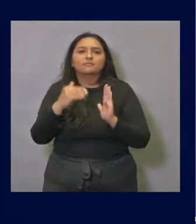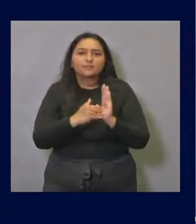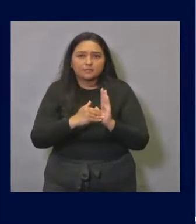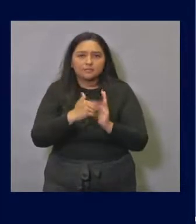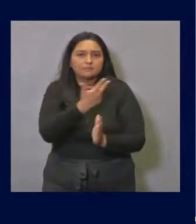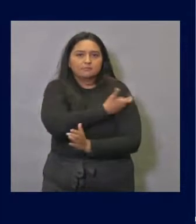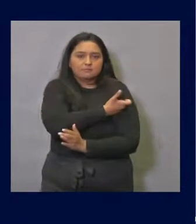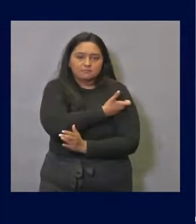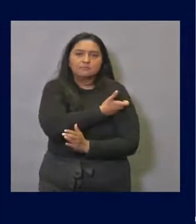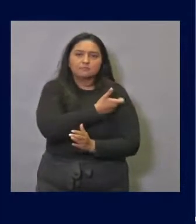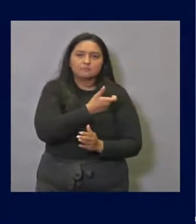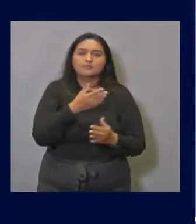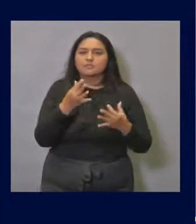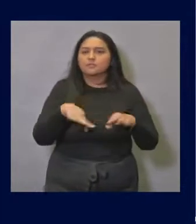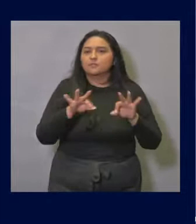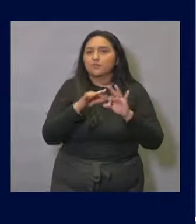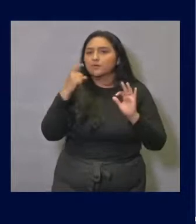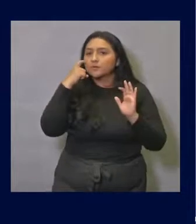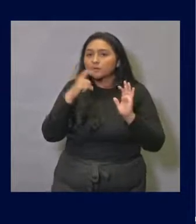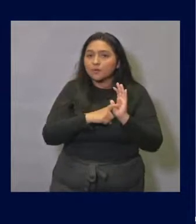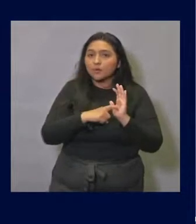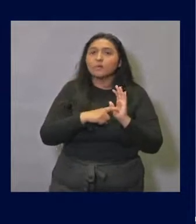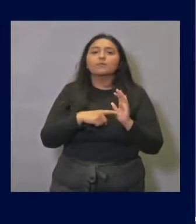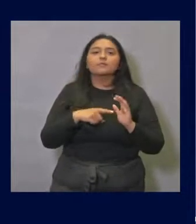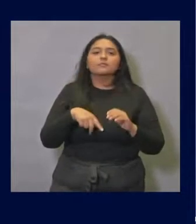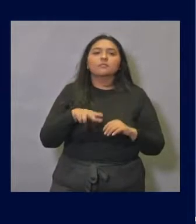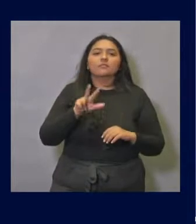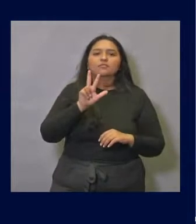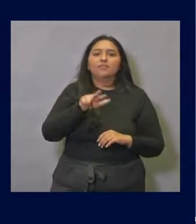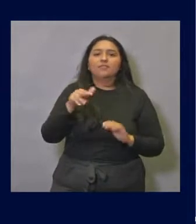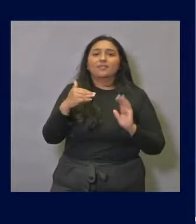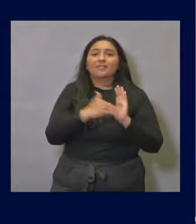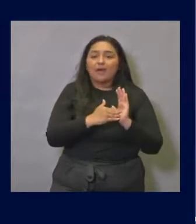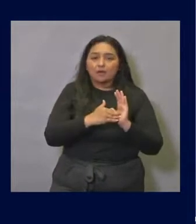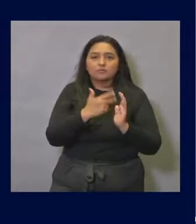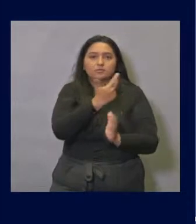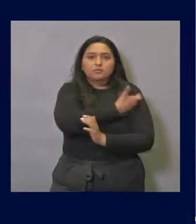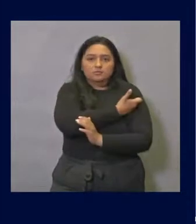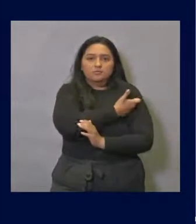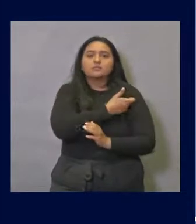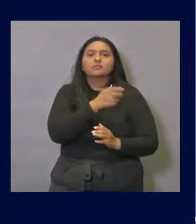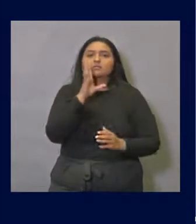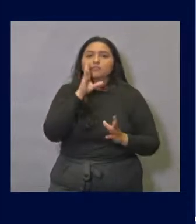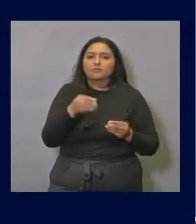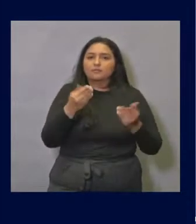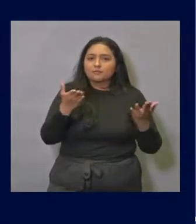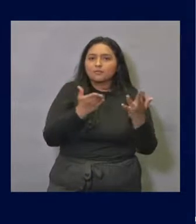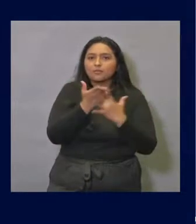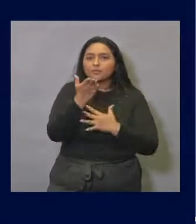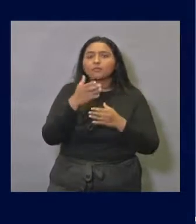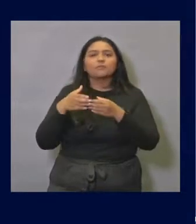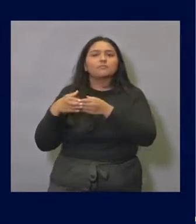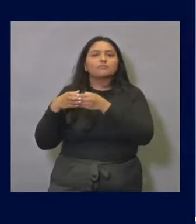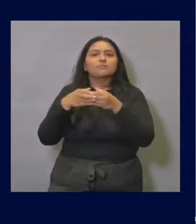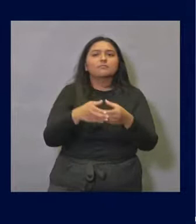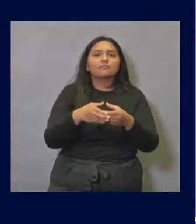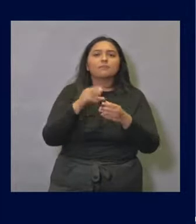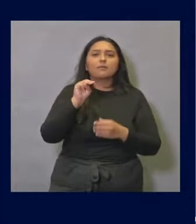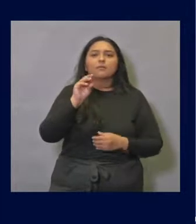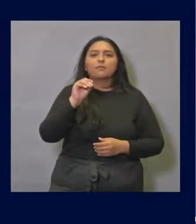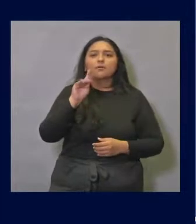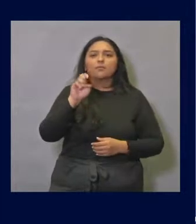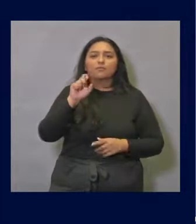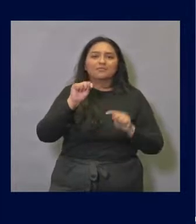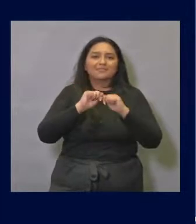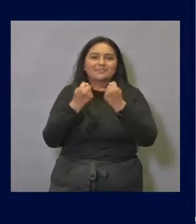destacar que se administrarán 33,000 dosis a través de nuestros socios de los centros de vacunación móviles, con un enfoque en